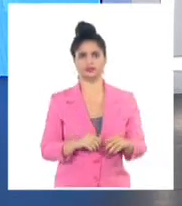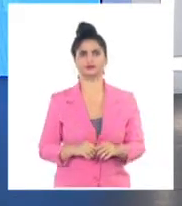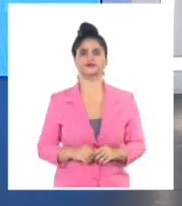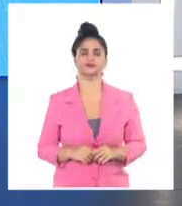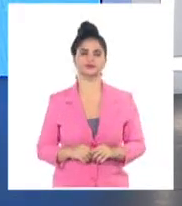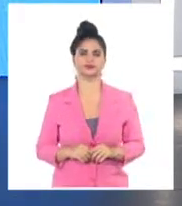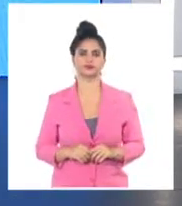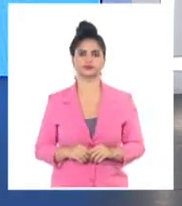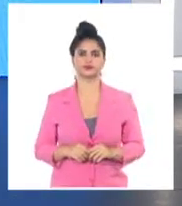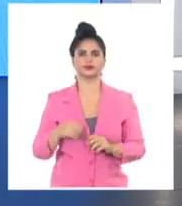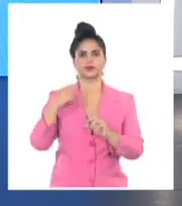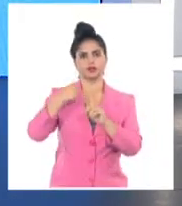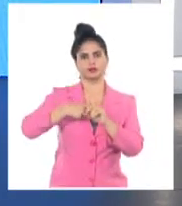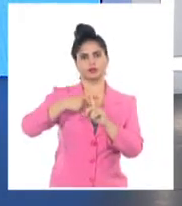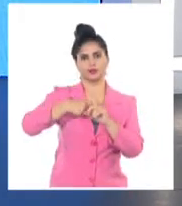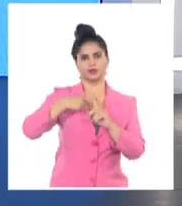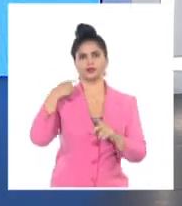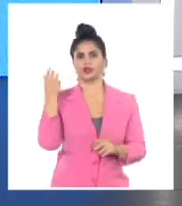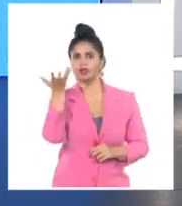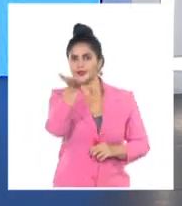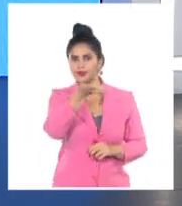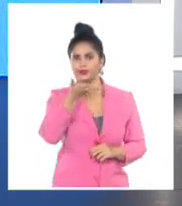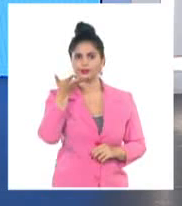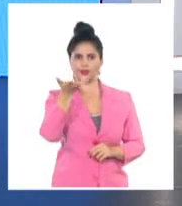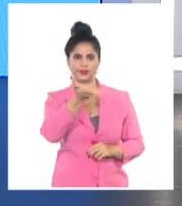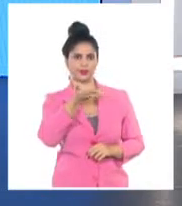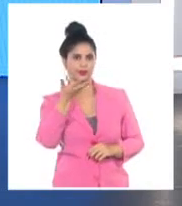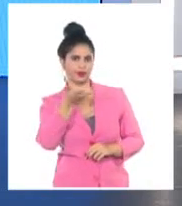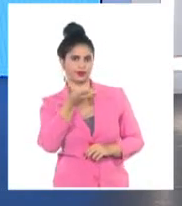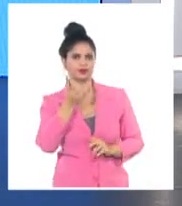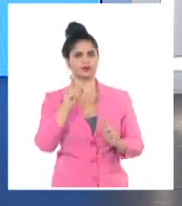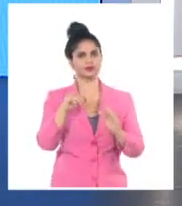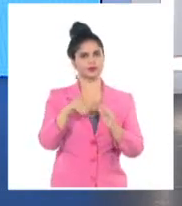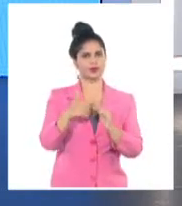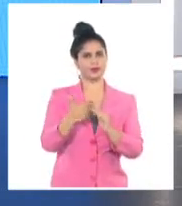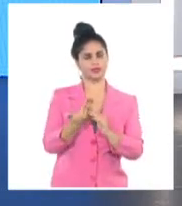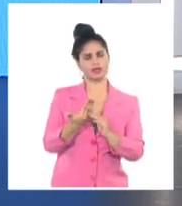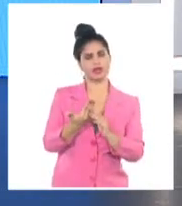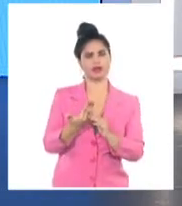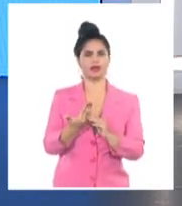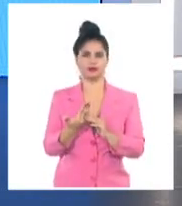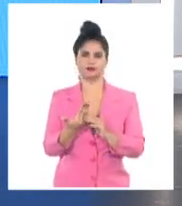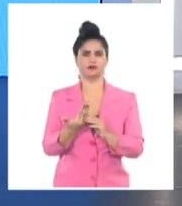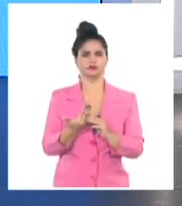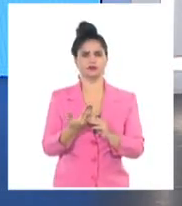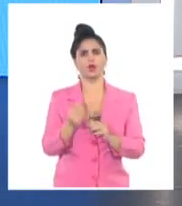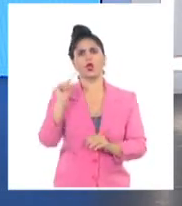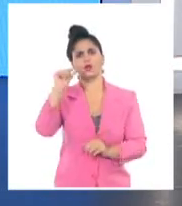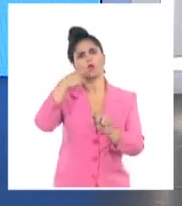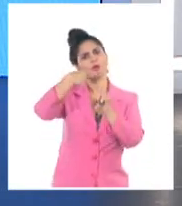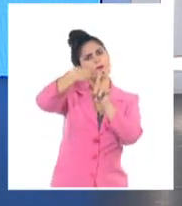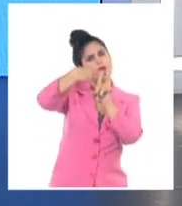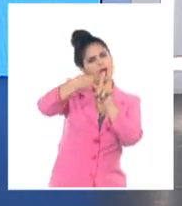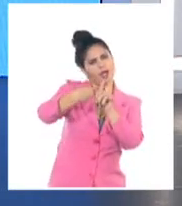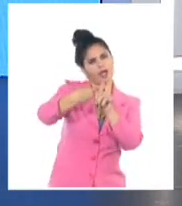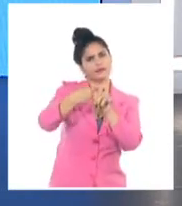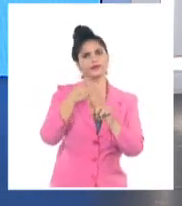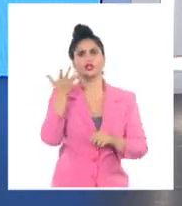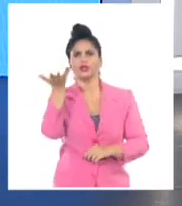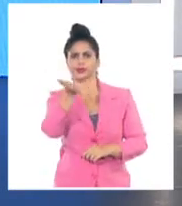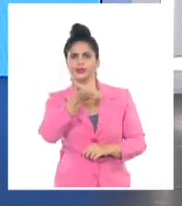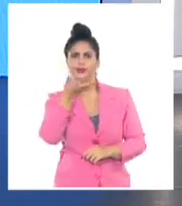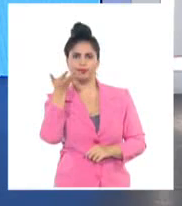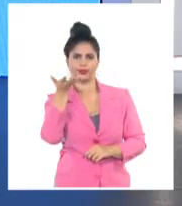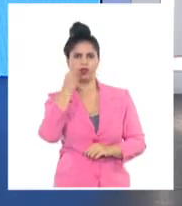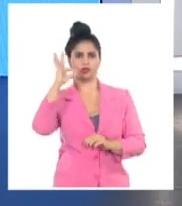combinadas con los vientos pues favorecerá que sobre todo durante el día se sienta un poco más baja la sensación térmica. Vamos a tener vientos que en el